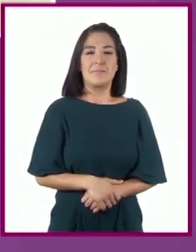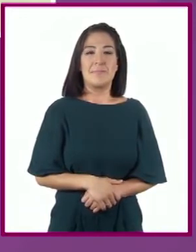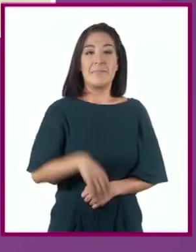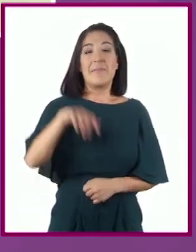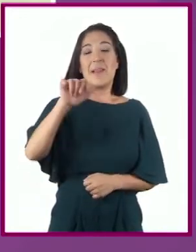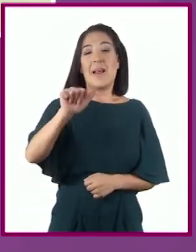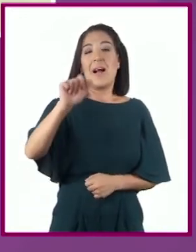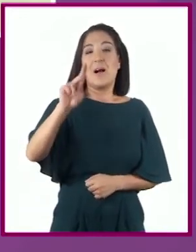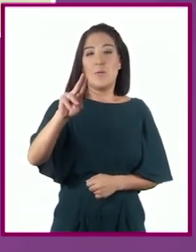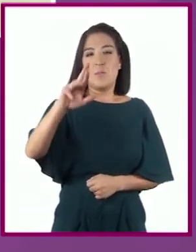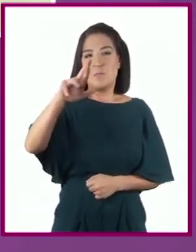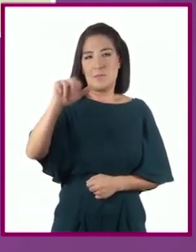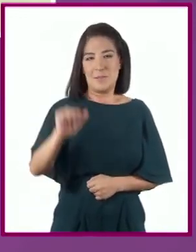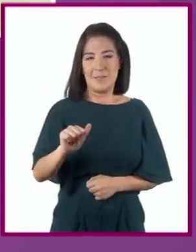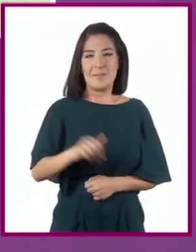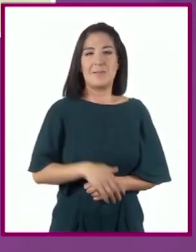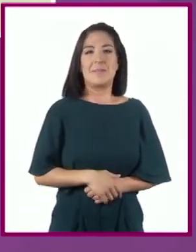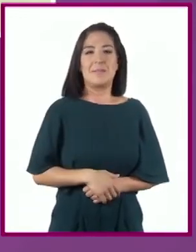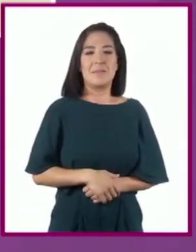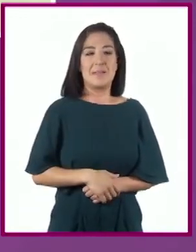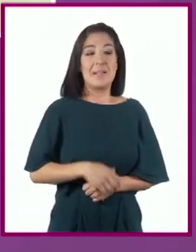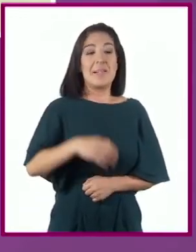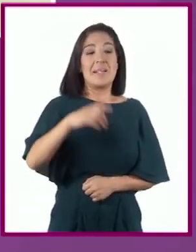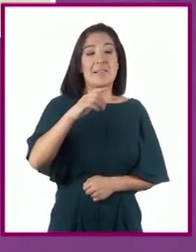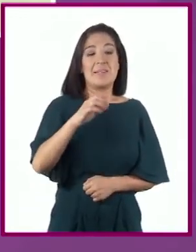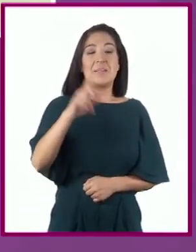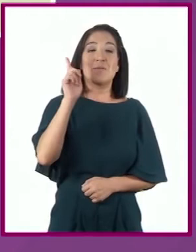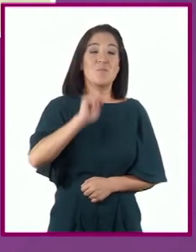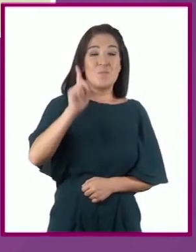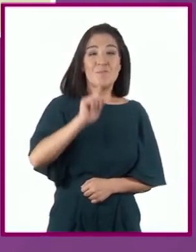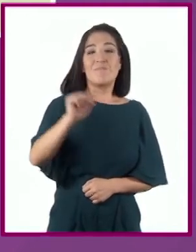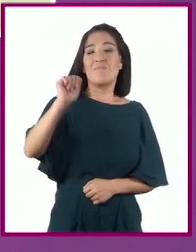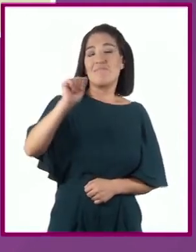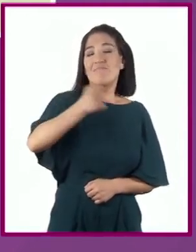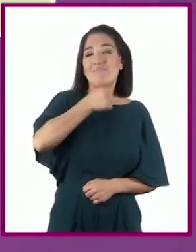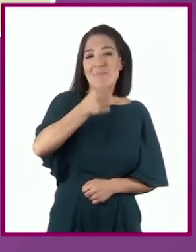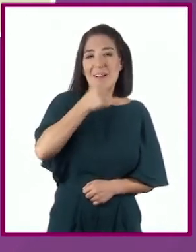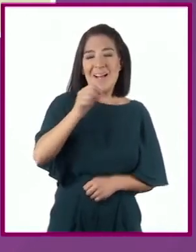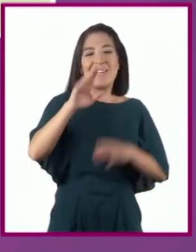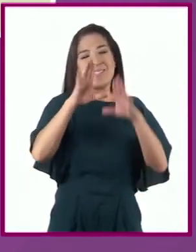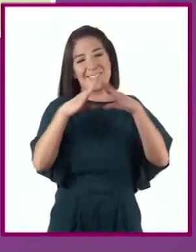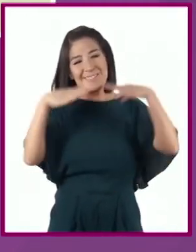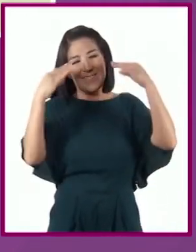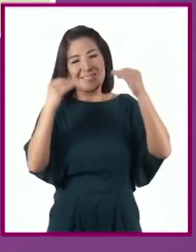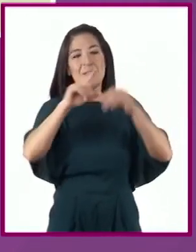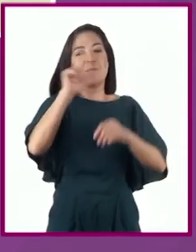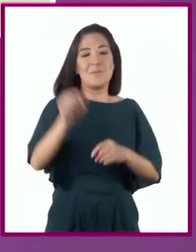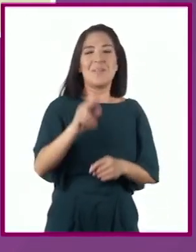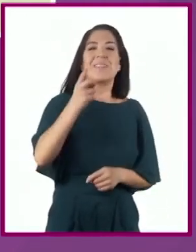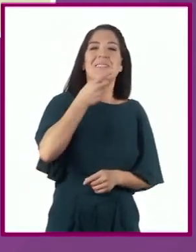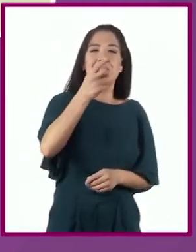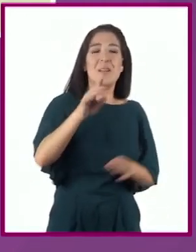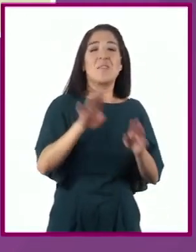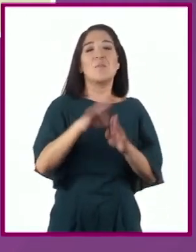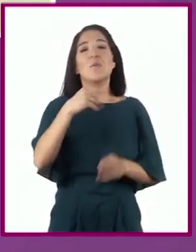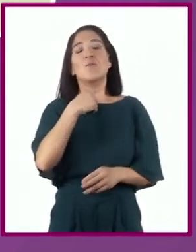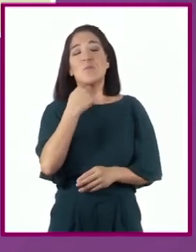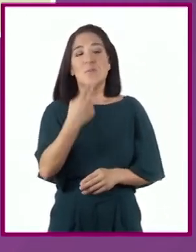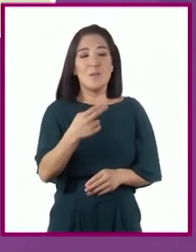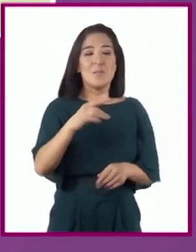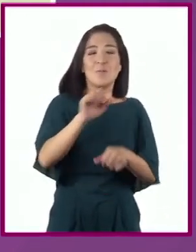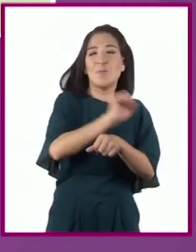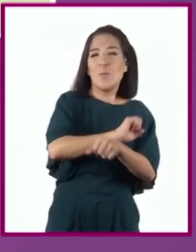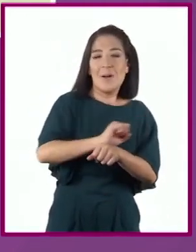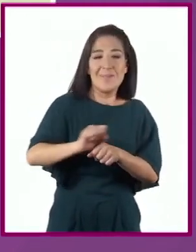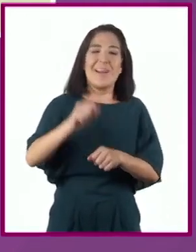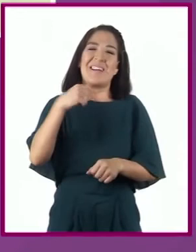Aura. La anciana sonreirá, incluso reirá con su timbre agudo, y dirá que le agrada tu buena voluntad